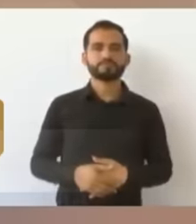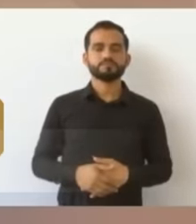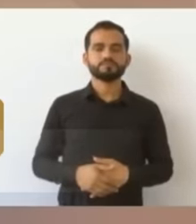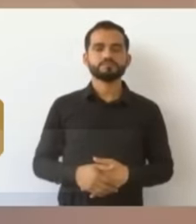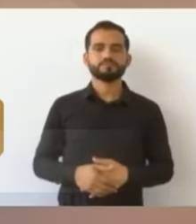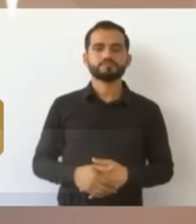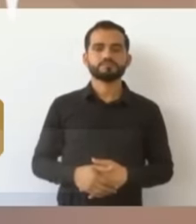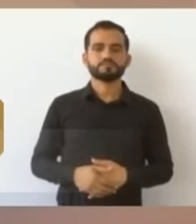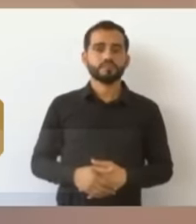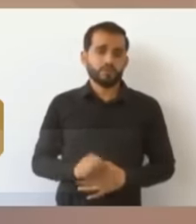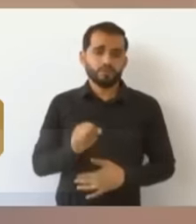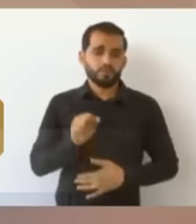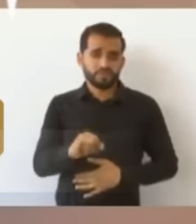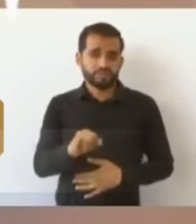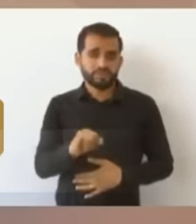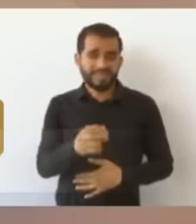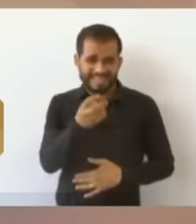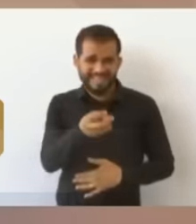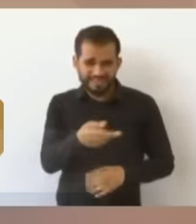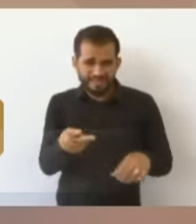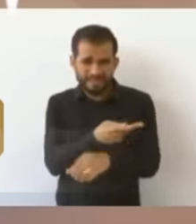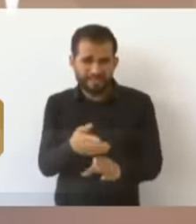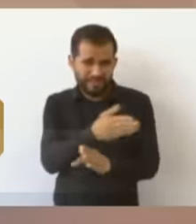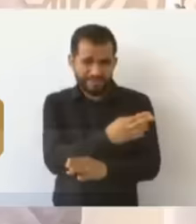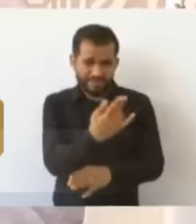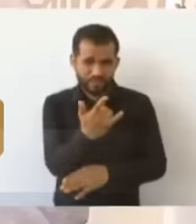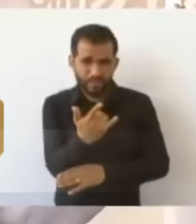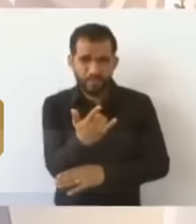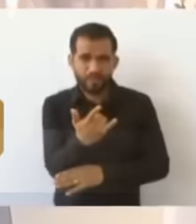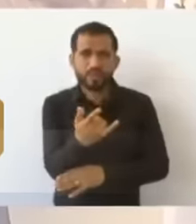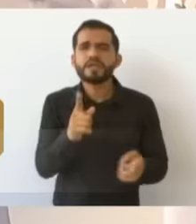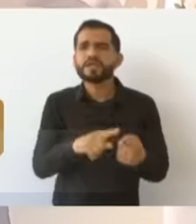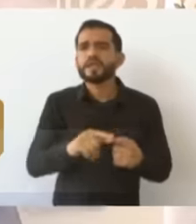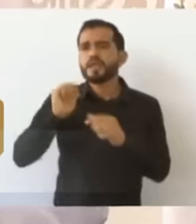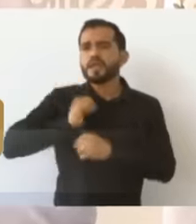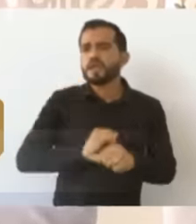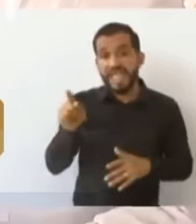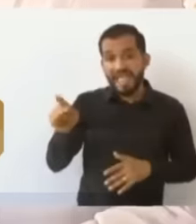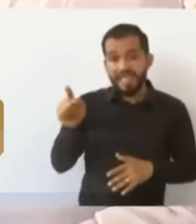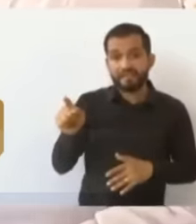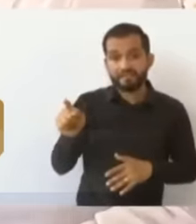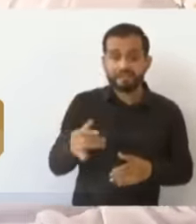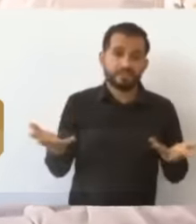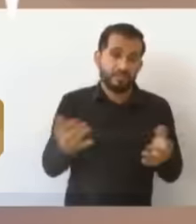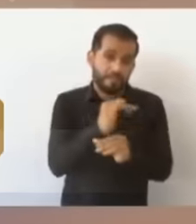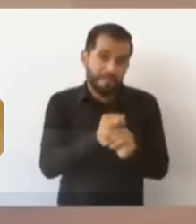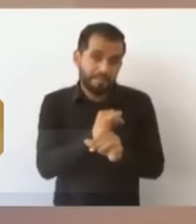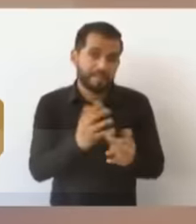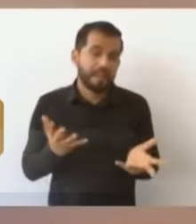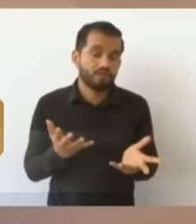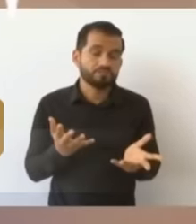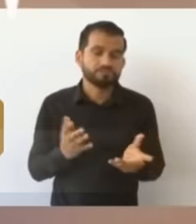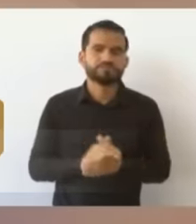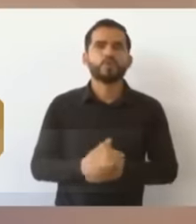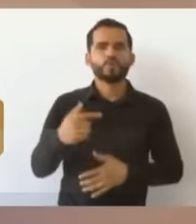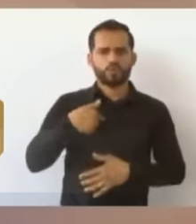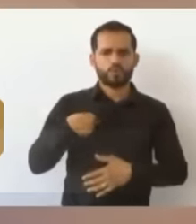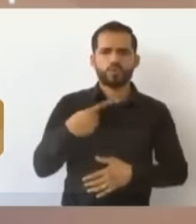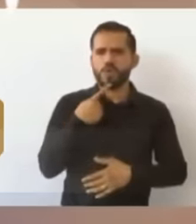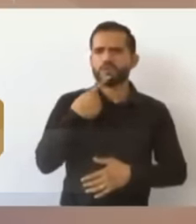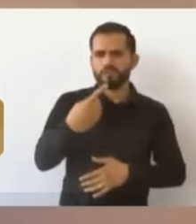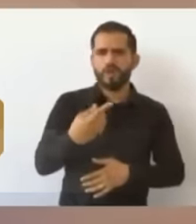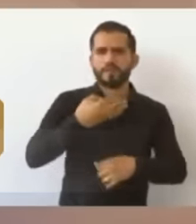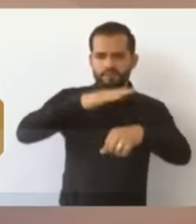está investigando el tema del asesinato la Fiscalía del Estado. Pues yo les quiero decir, para que no haya sospechas de